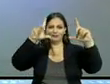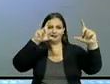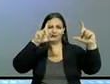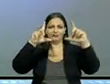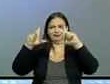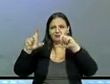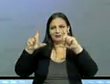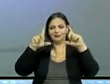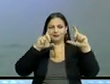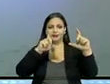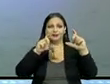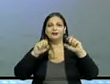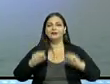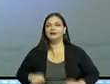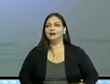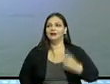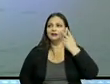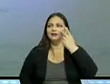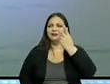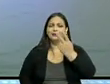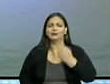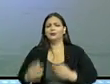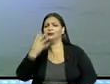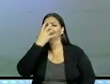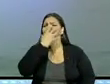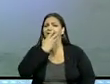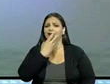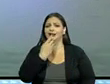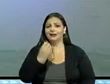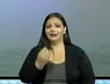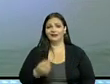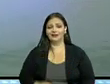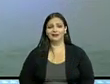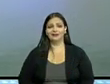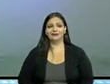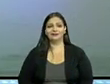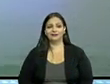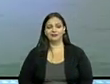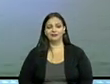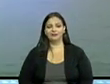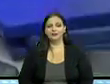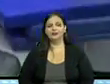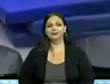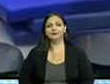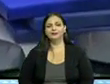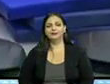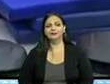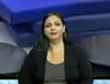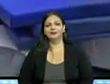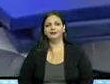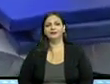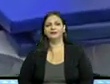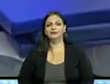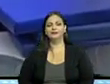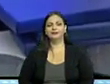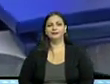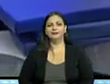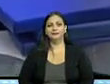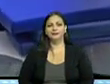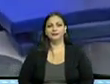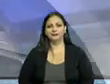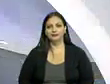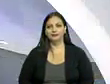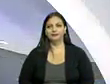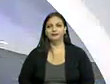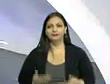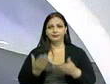Hágame el favor. Con ese escenario ahí maravilloso. Todos esos ballenatos ahí. Bueno, óigame, ¿qué le parece si ahora nos vamos con lo más esperado